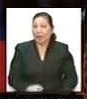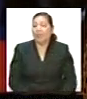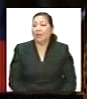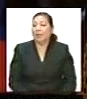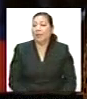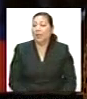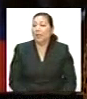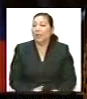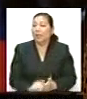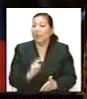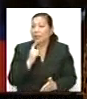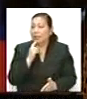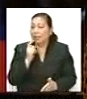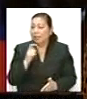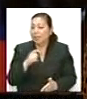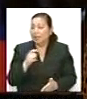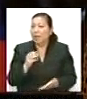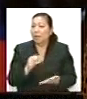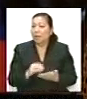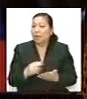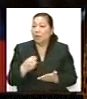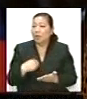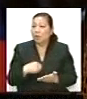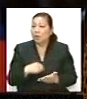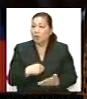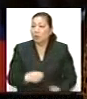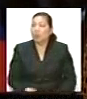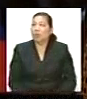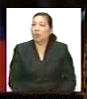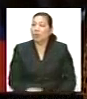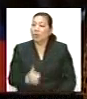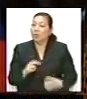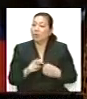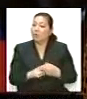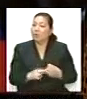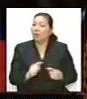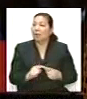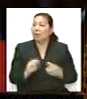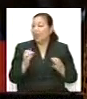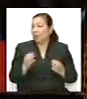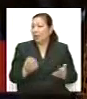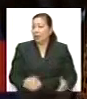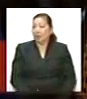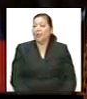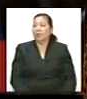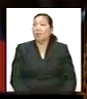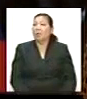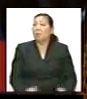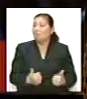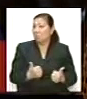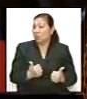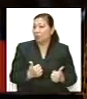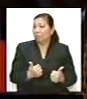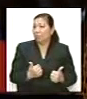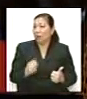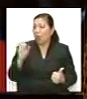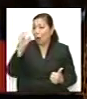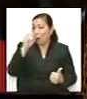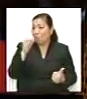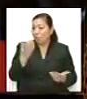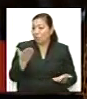todo, que eso es lo que necesitamos nosotros en los cuatro países. Y creo que sería una buena oportunidad